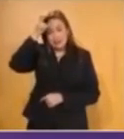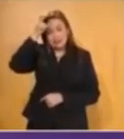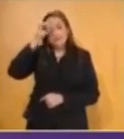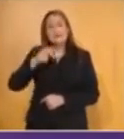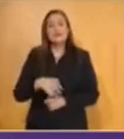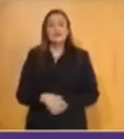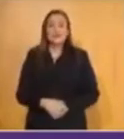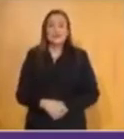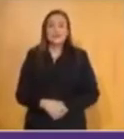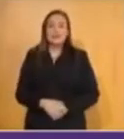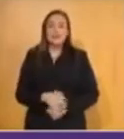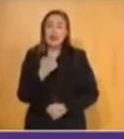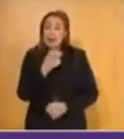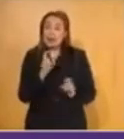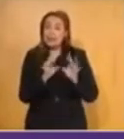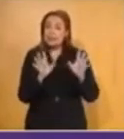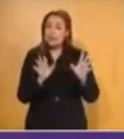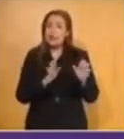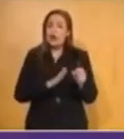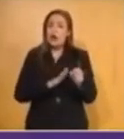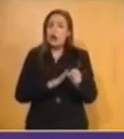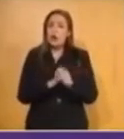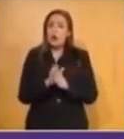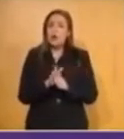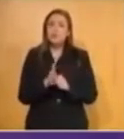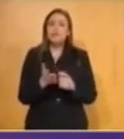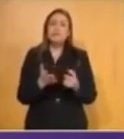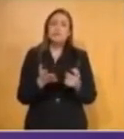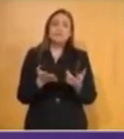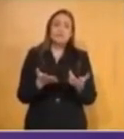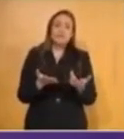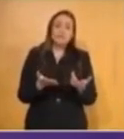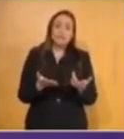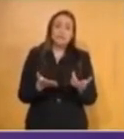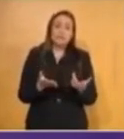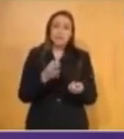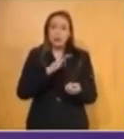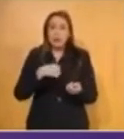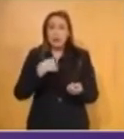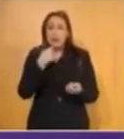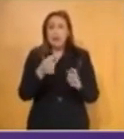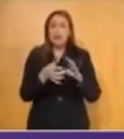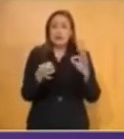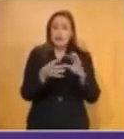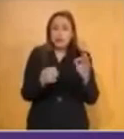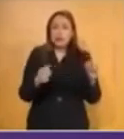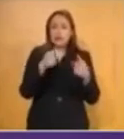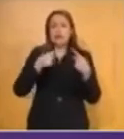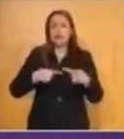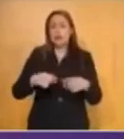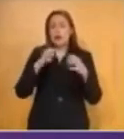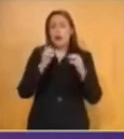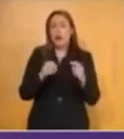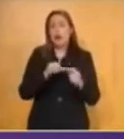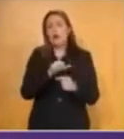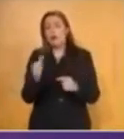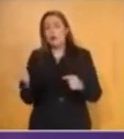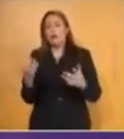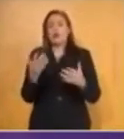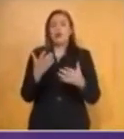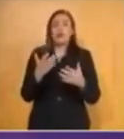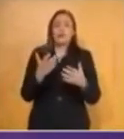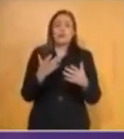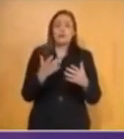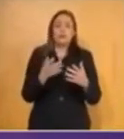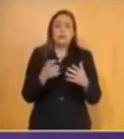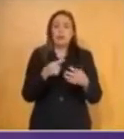intelligent. In this situation, we used smart to say a person or a character. Here is not a person, we have a character,